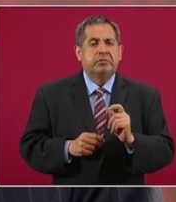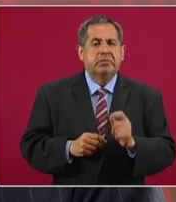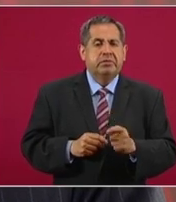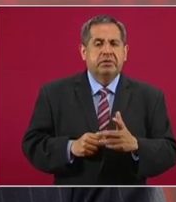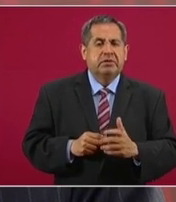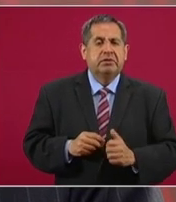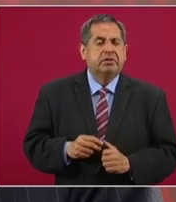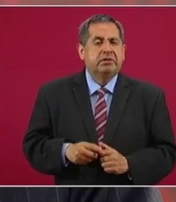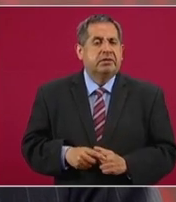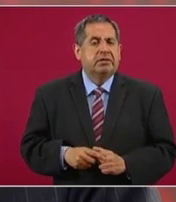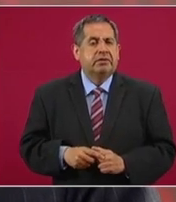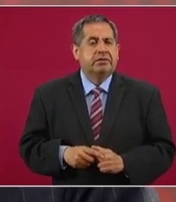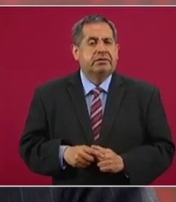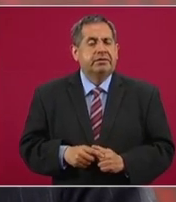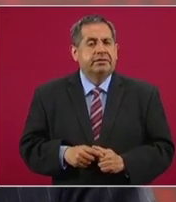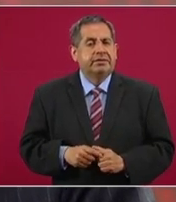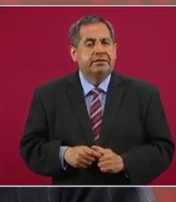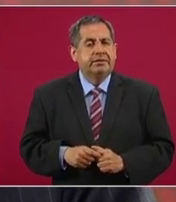los